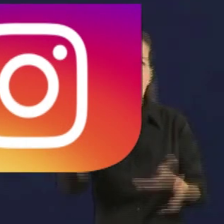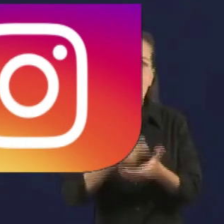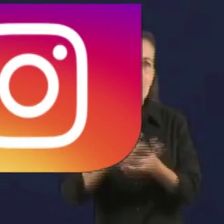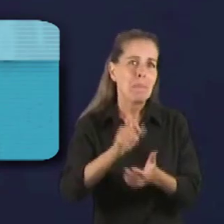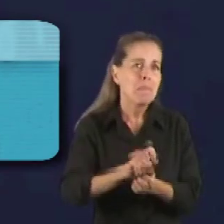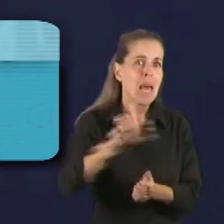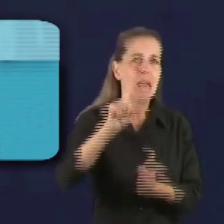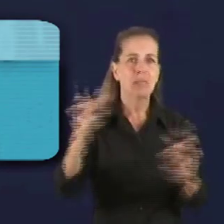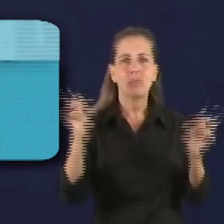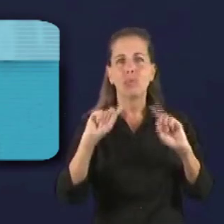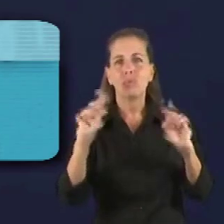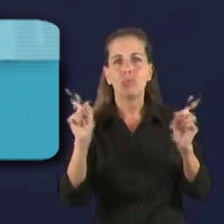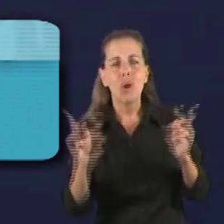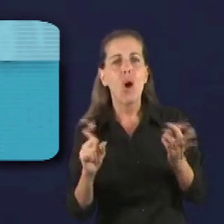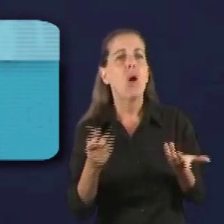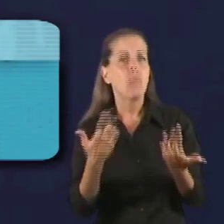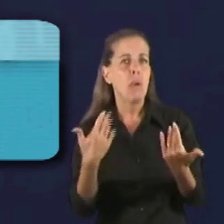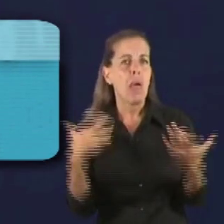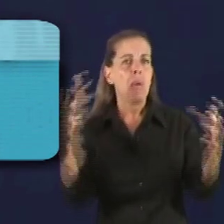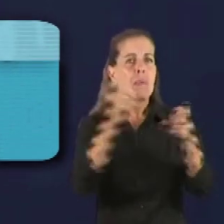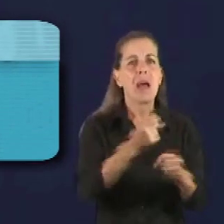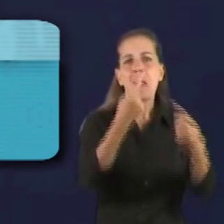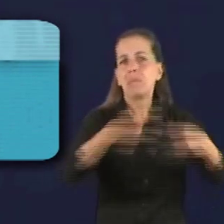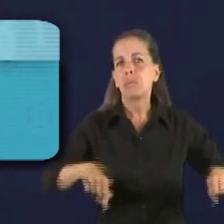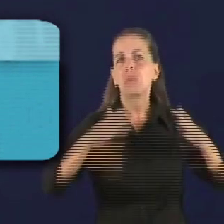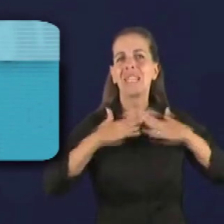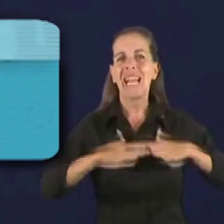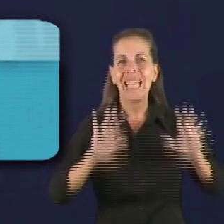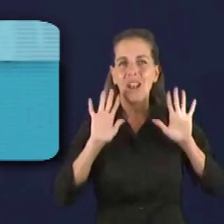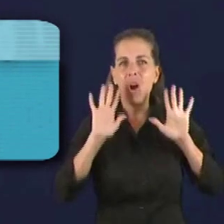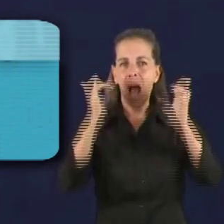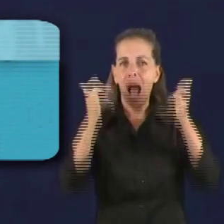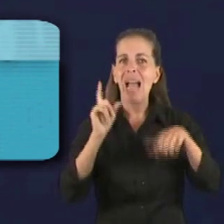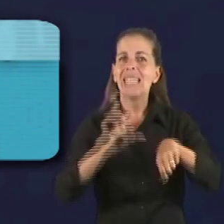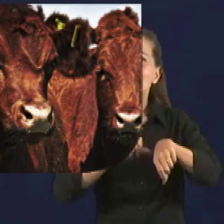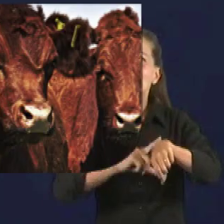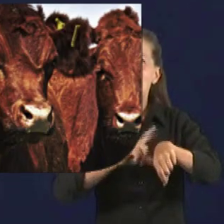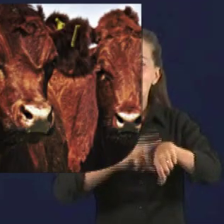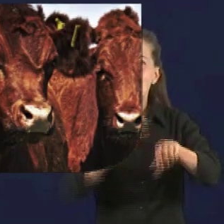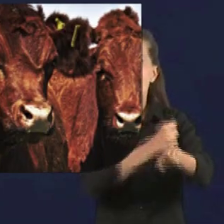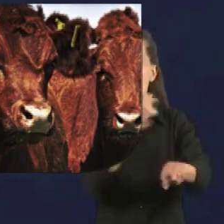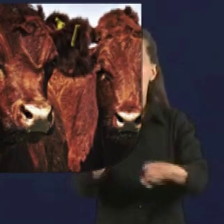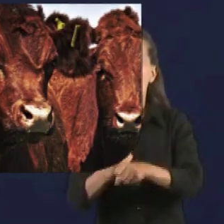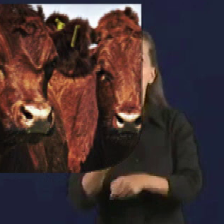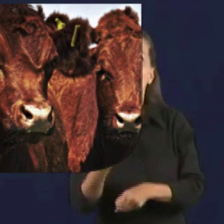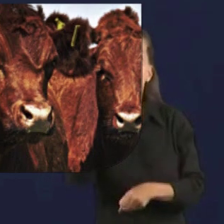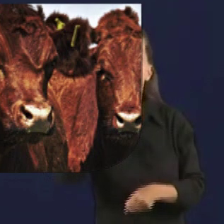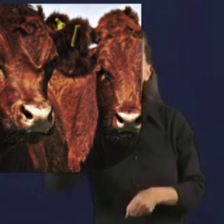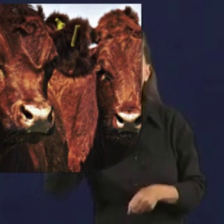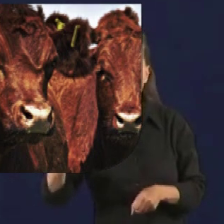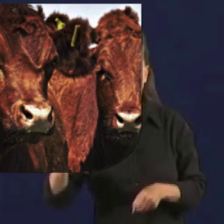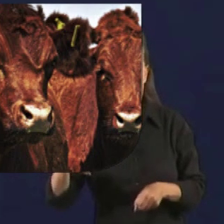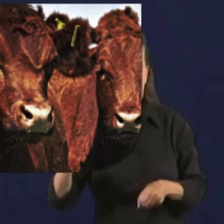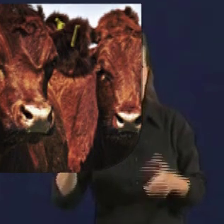en ninguna compra de boleto, le van a cobrar ese adicional hasta el 1 de abril. Así que háganlo con tiempo y con